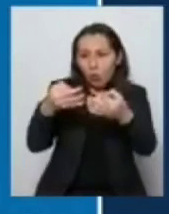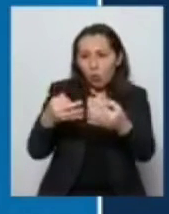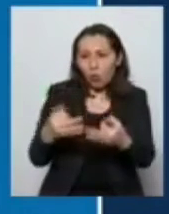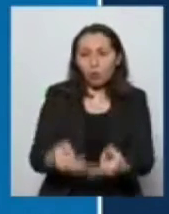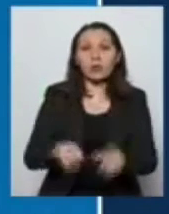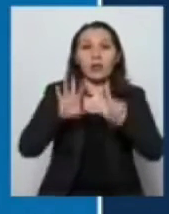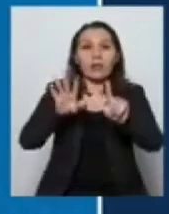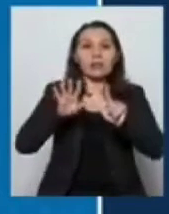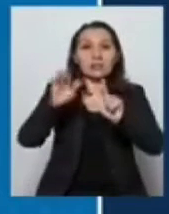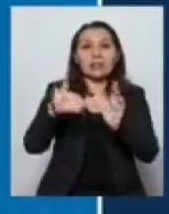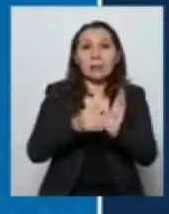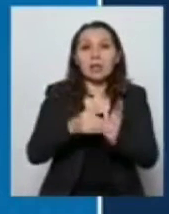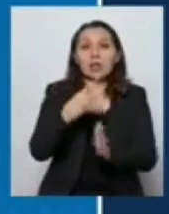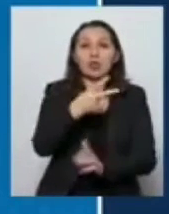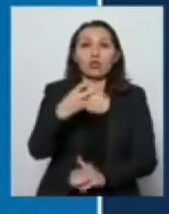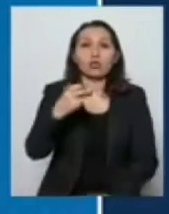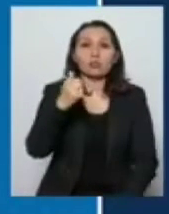de